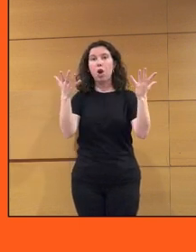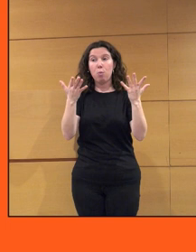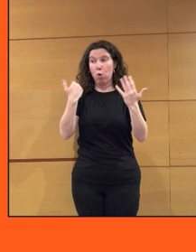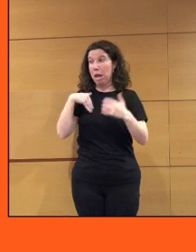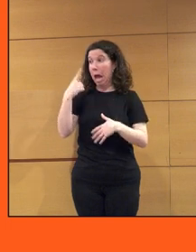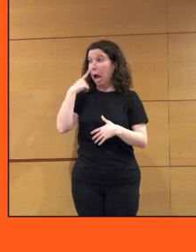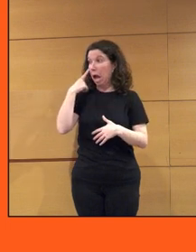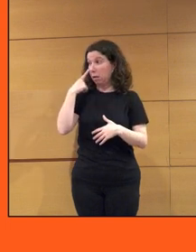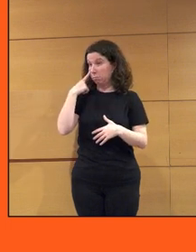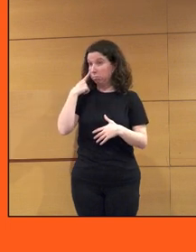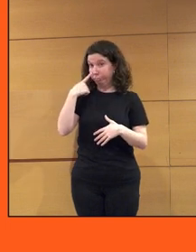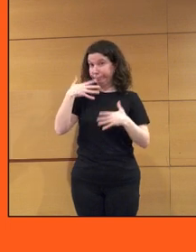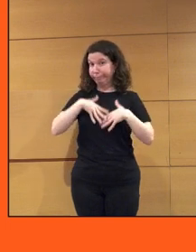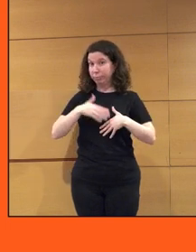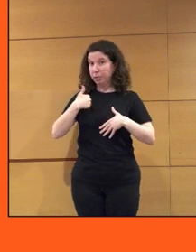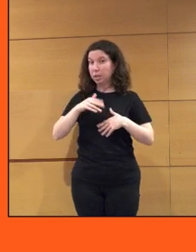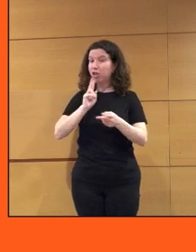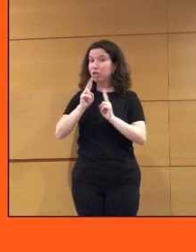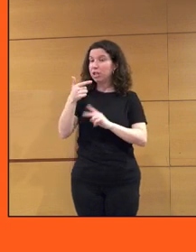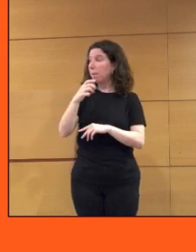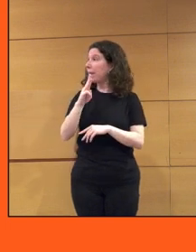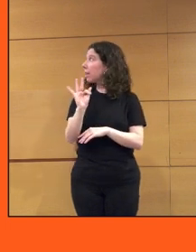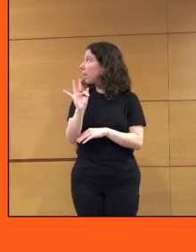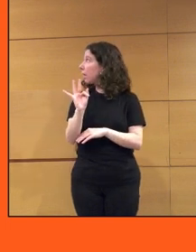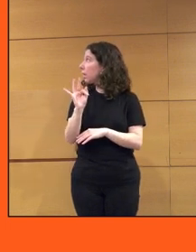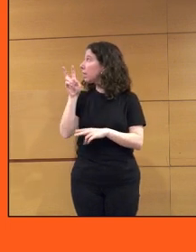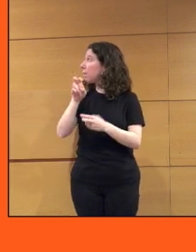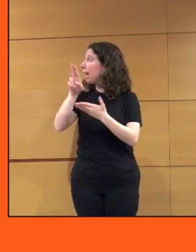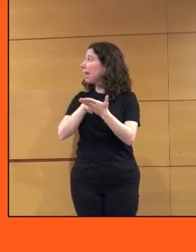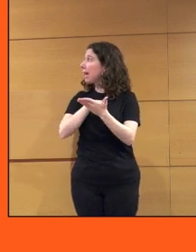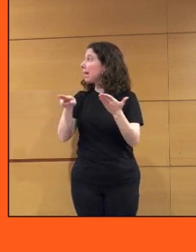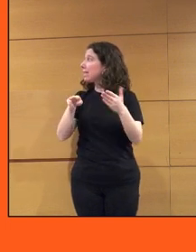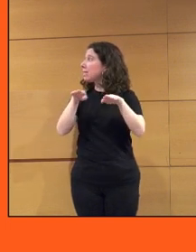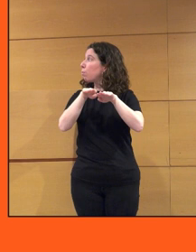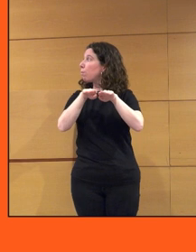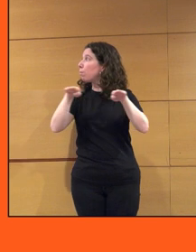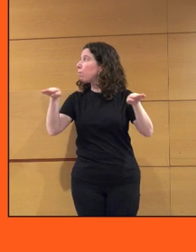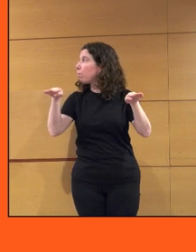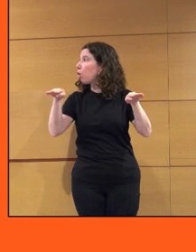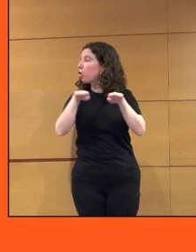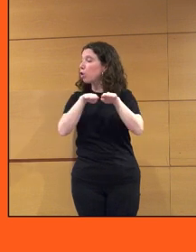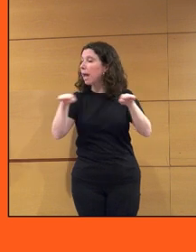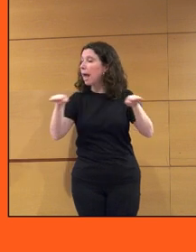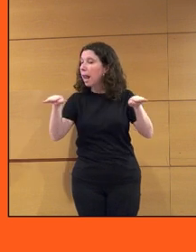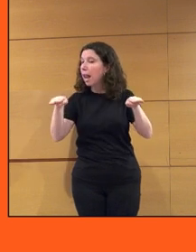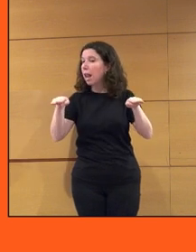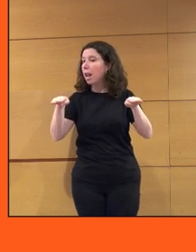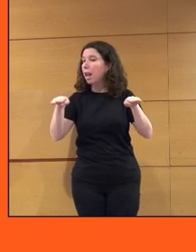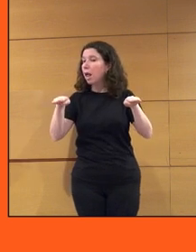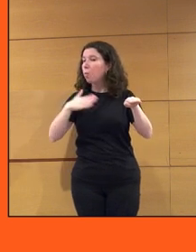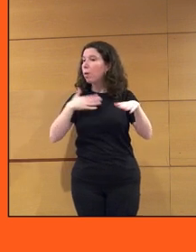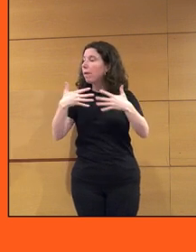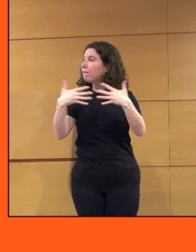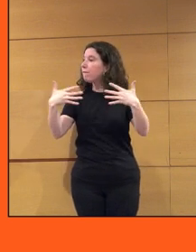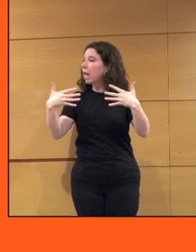ChatGPT, pero teníamos, esto es para el inglés, teníamos un portal donde podíamos insertar una frase, en este